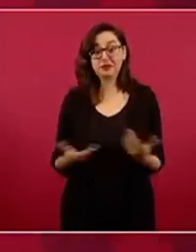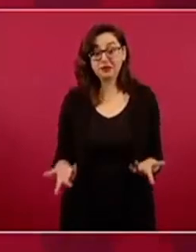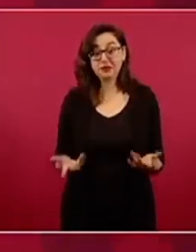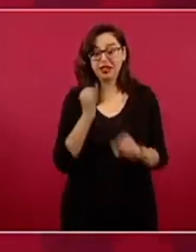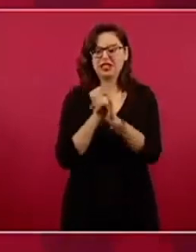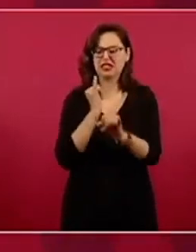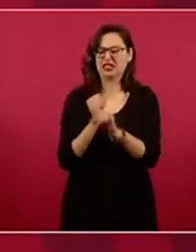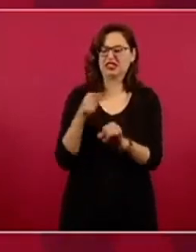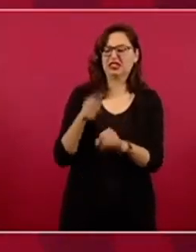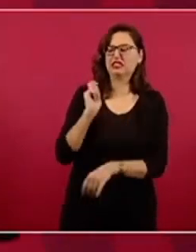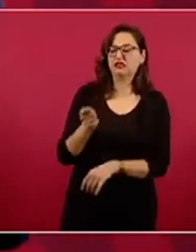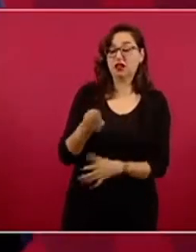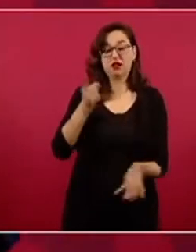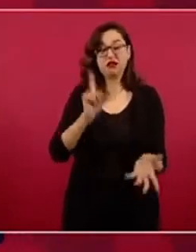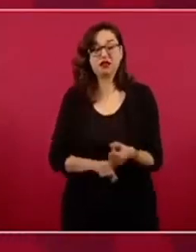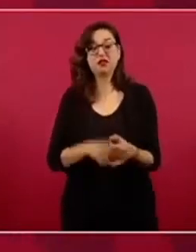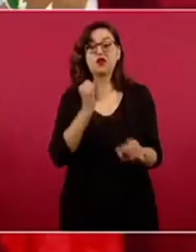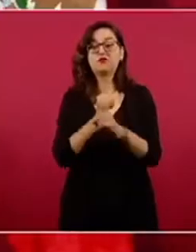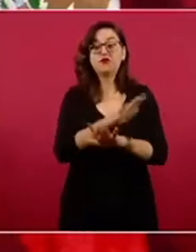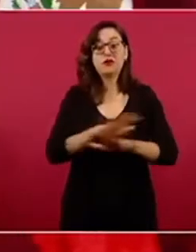información